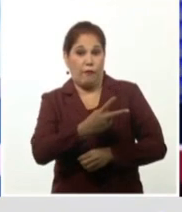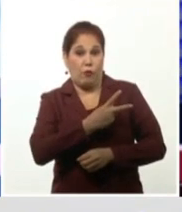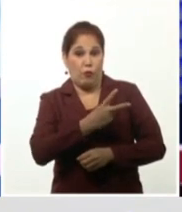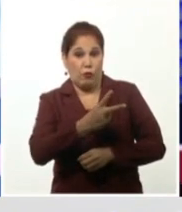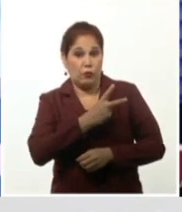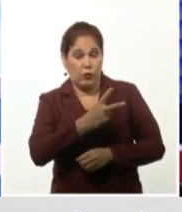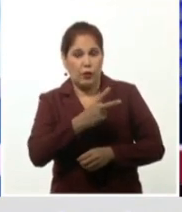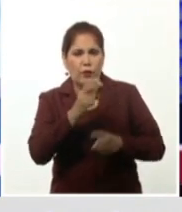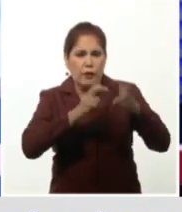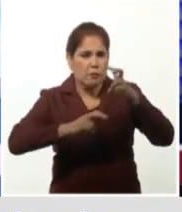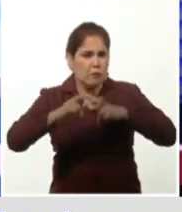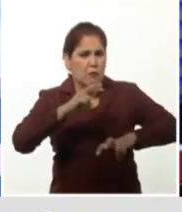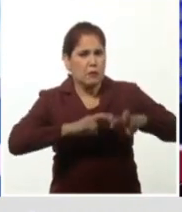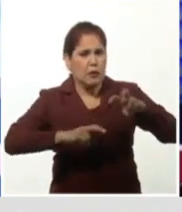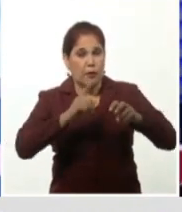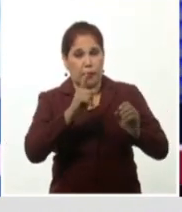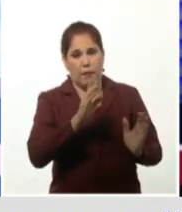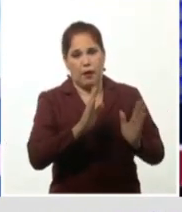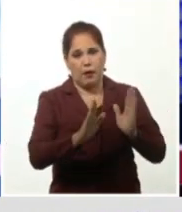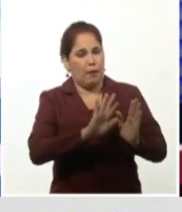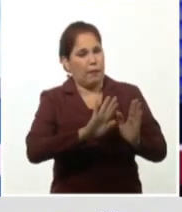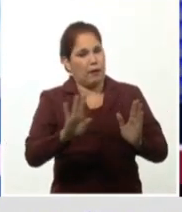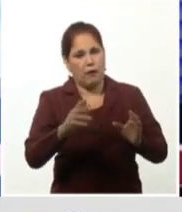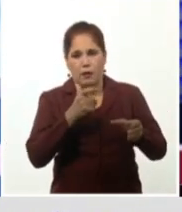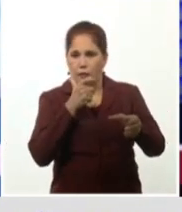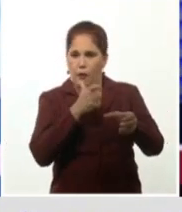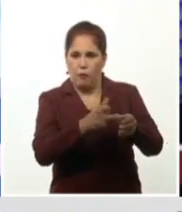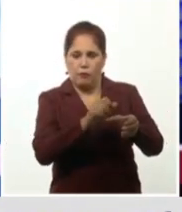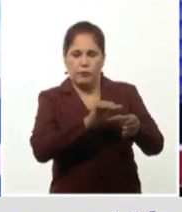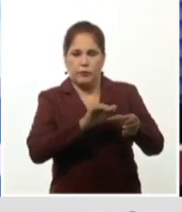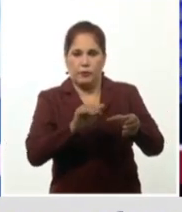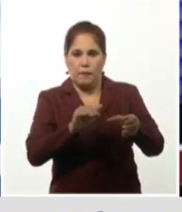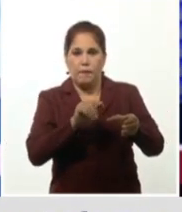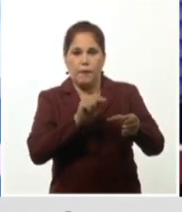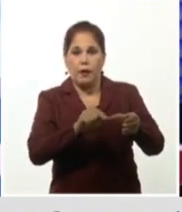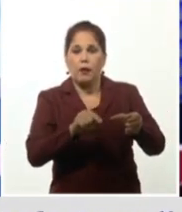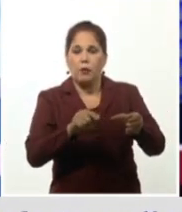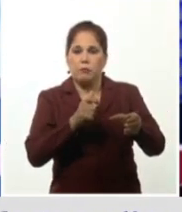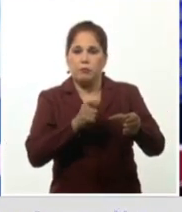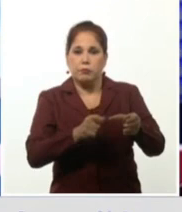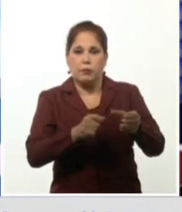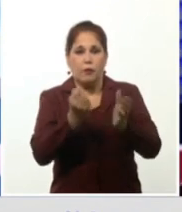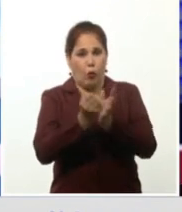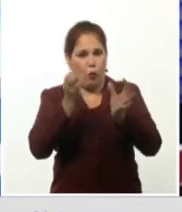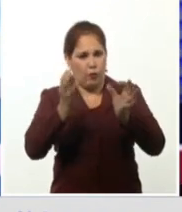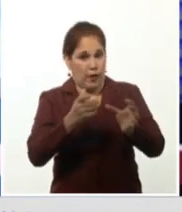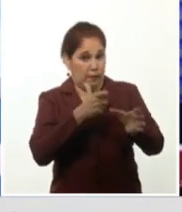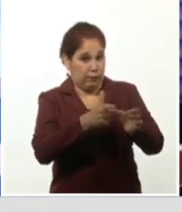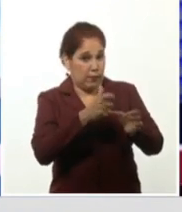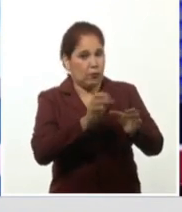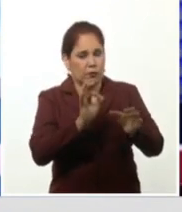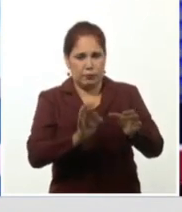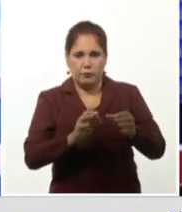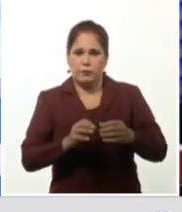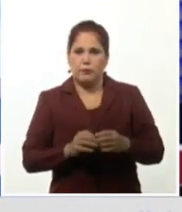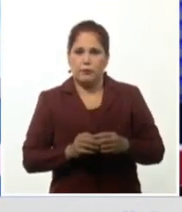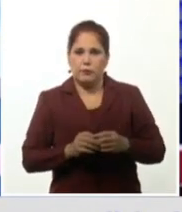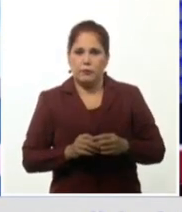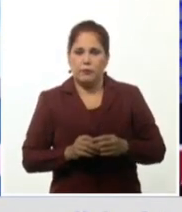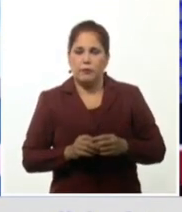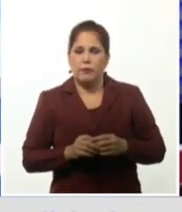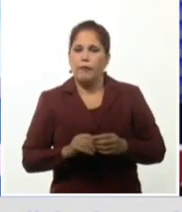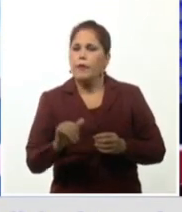del estudio fase 1, están ya inmunizados con el producto, con el candidato vacunal Abdala. Lo mismo ocurrió